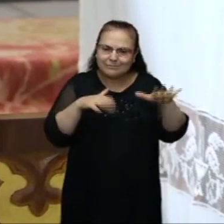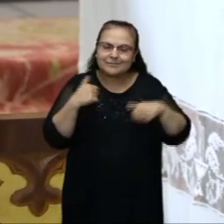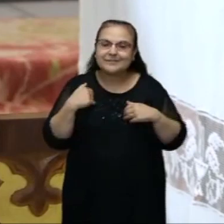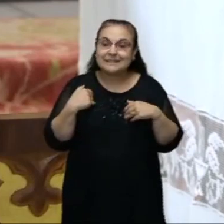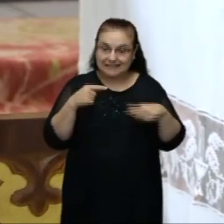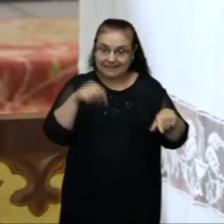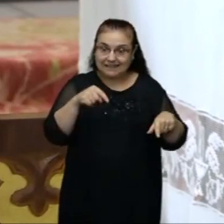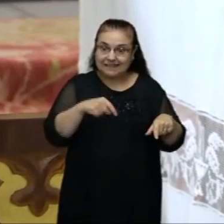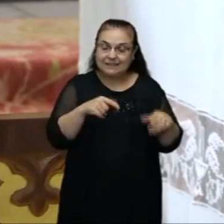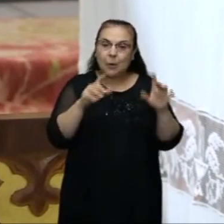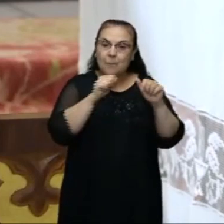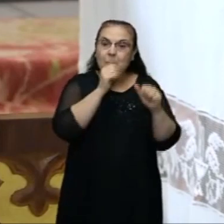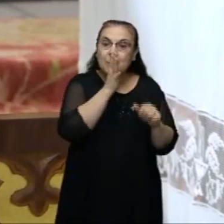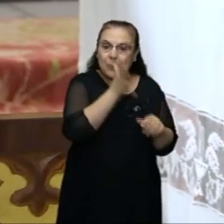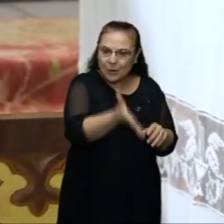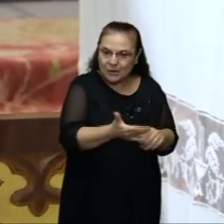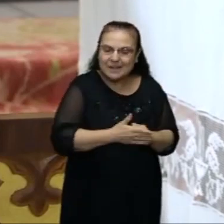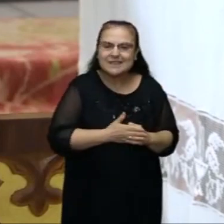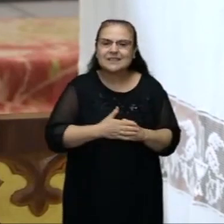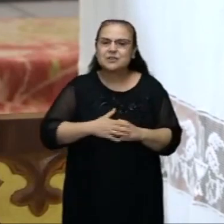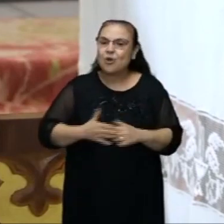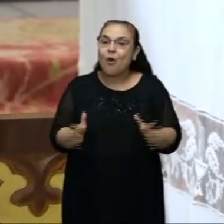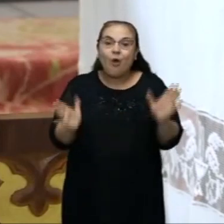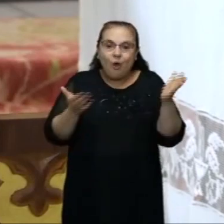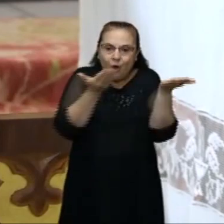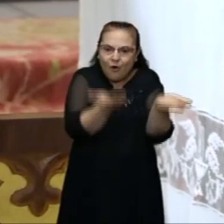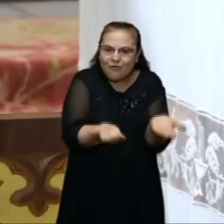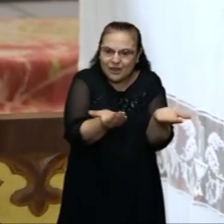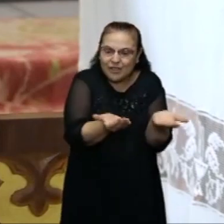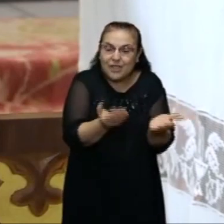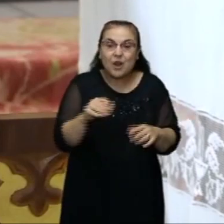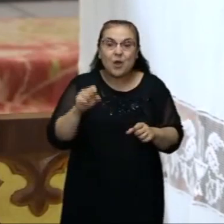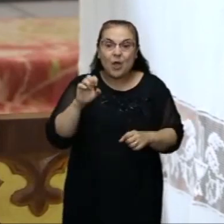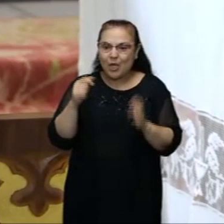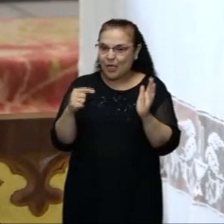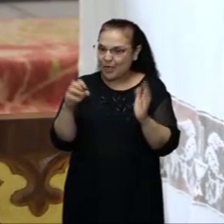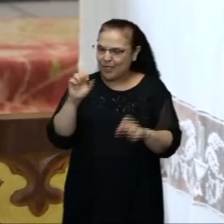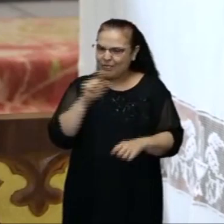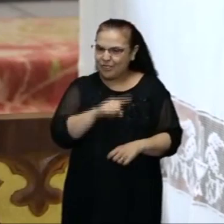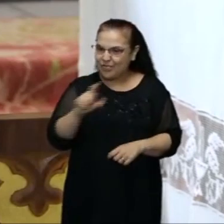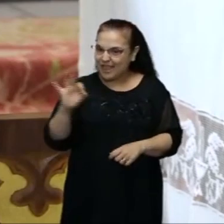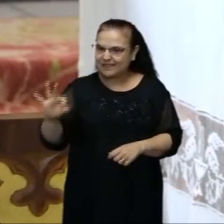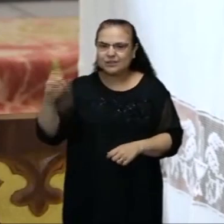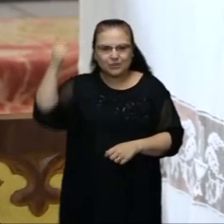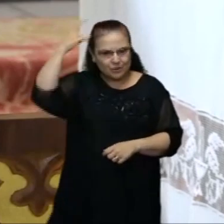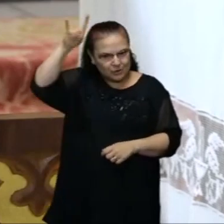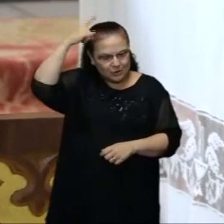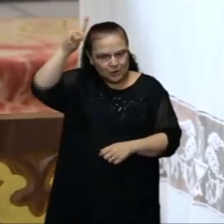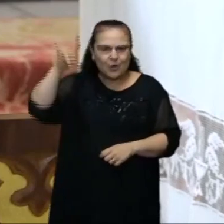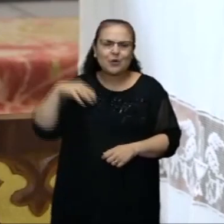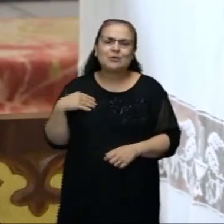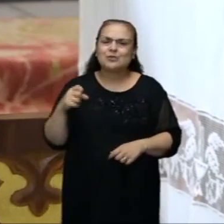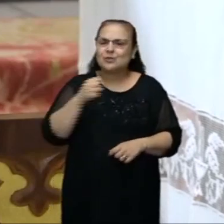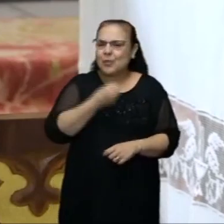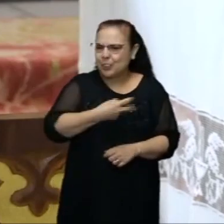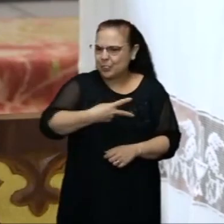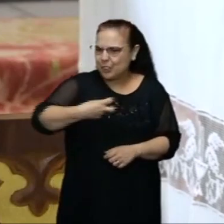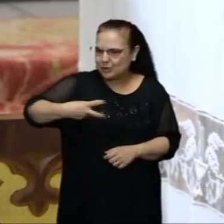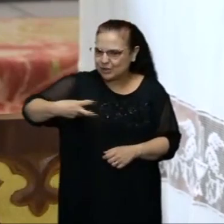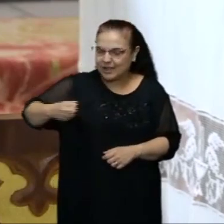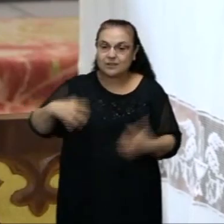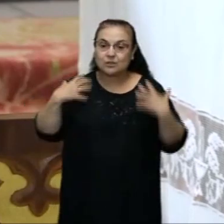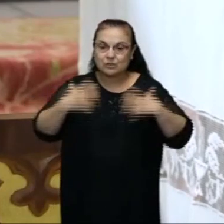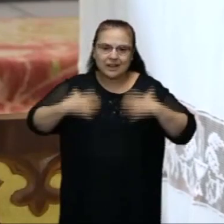la dedicación de este templo de Dios, ofrecieron 100 toros, 200 carneros, 400 corderos